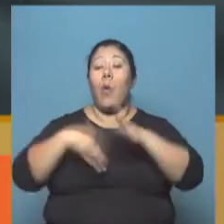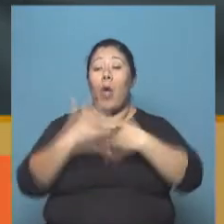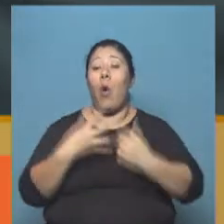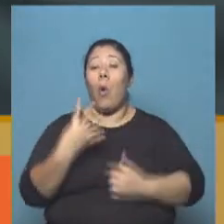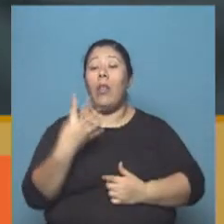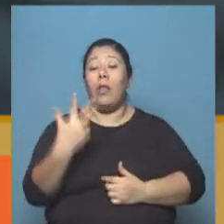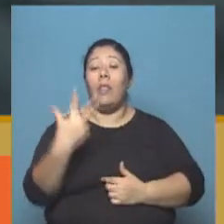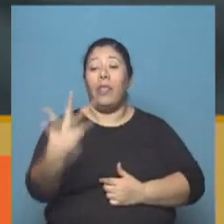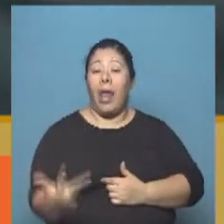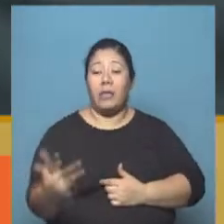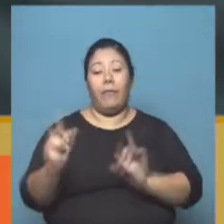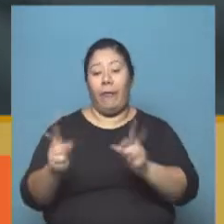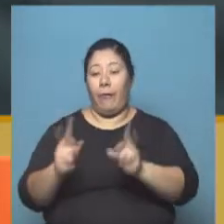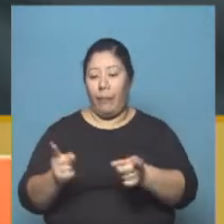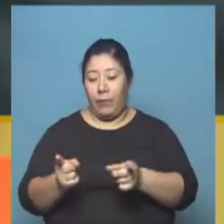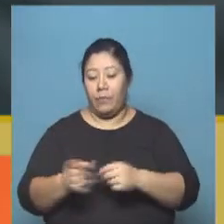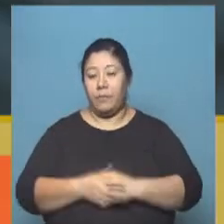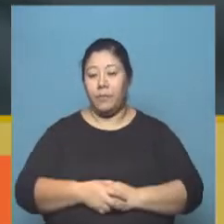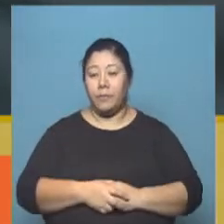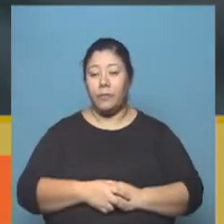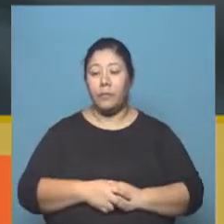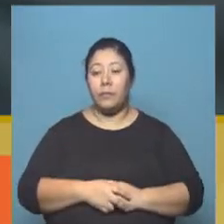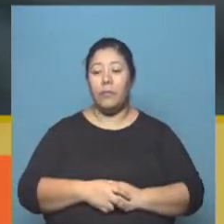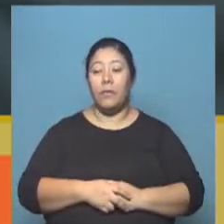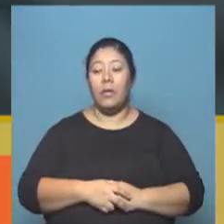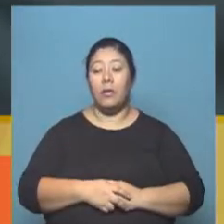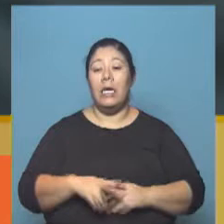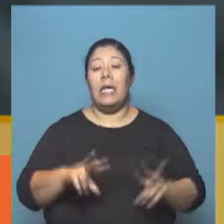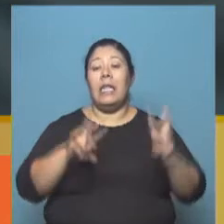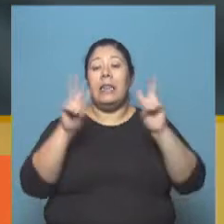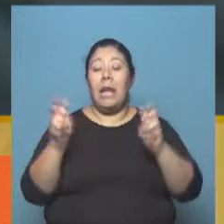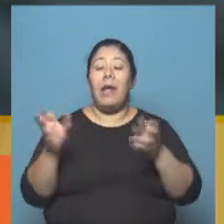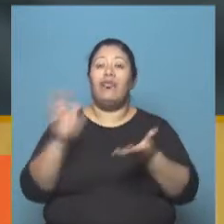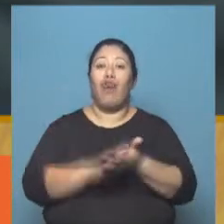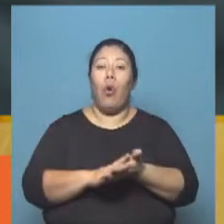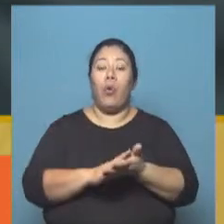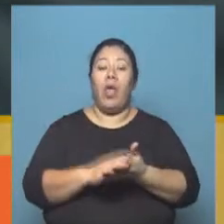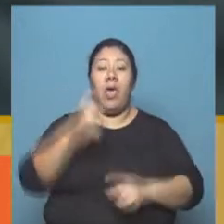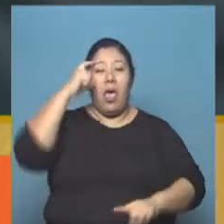hablado mucho del cambio de esquema respecto a Chile. En realidad,